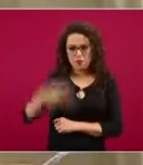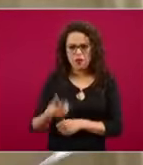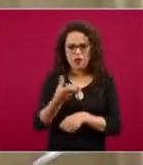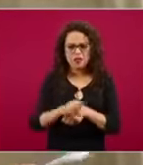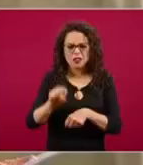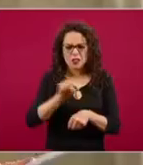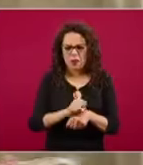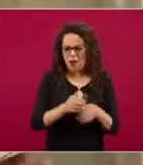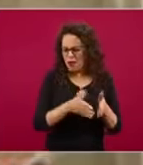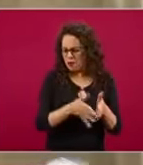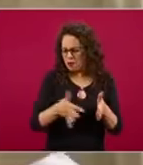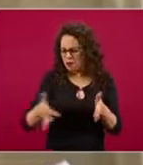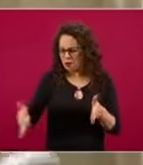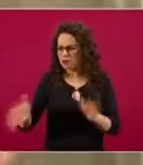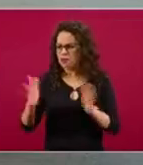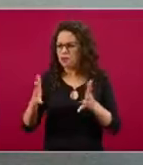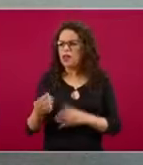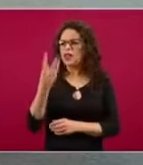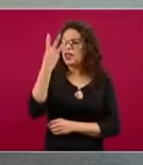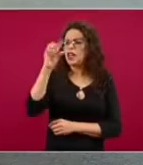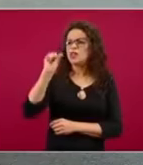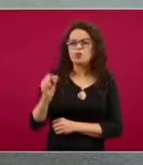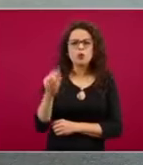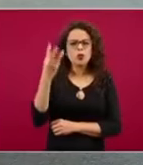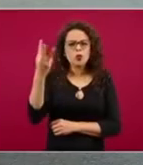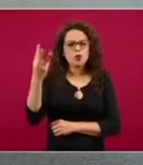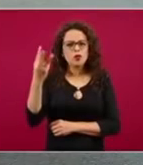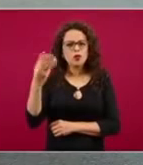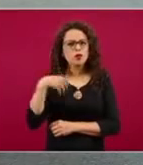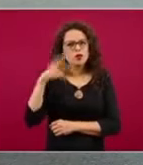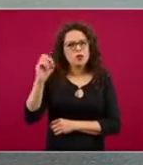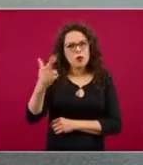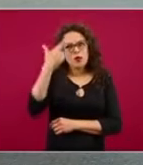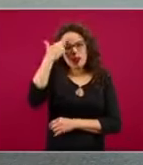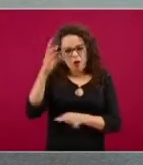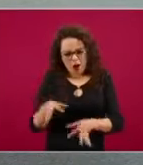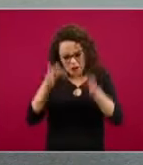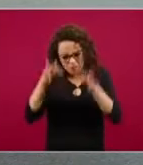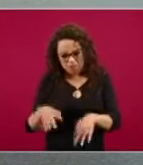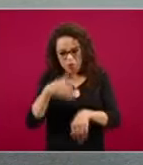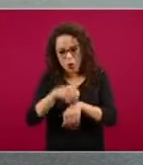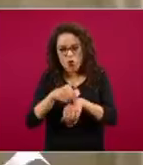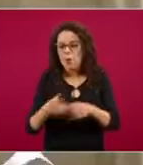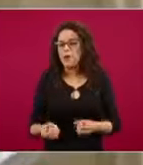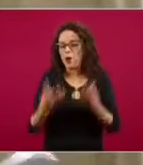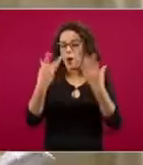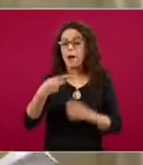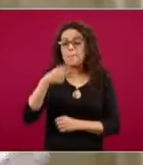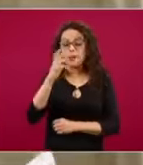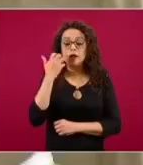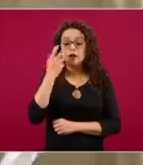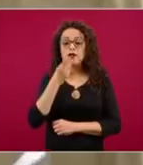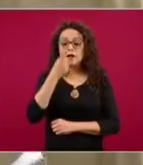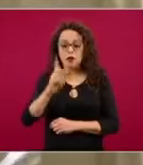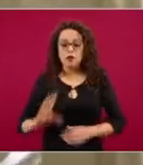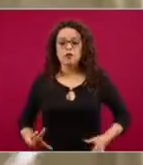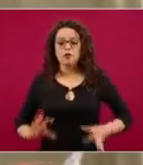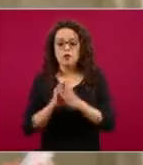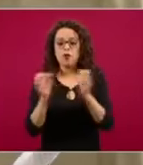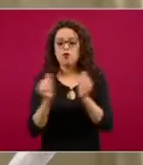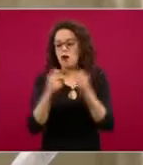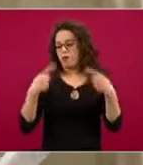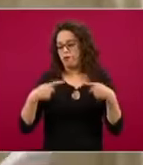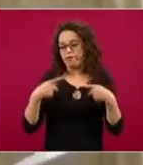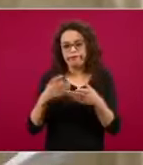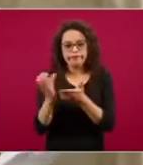como el 3.3 alrededor, no recuerdo bien la cifra. Esto quiere decir que está asociado al número de casos de recuperación y